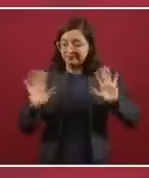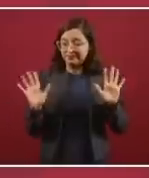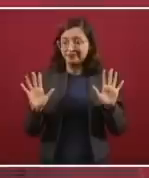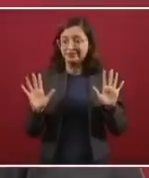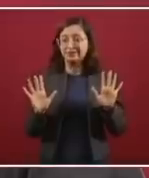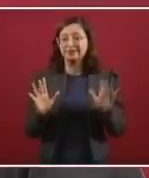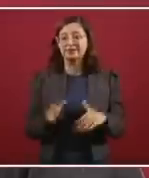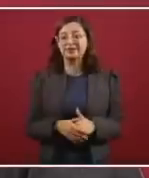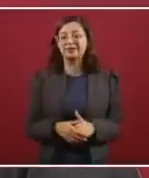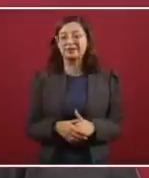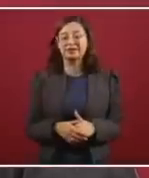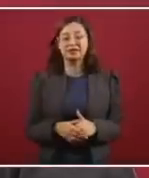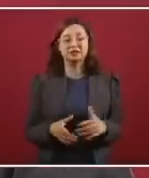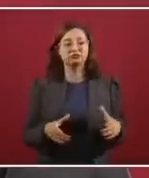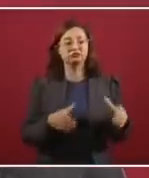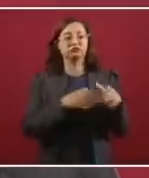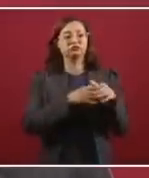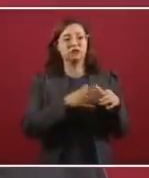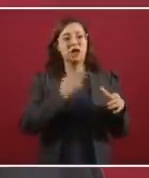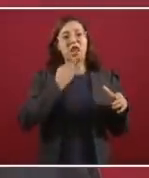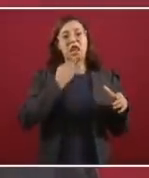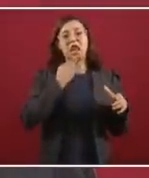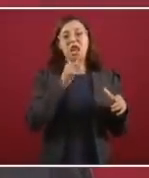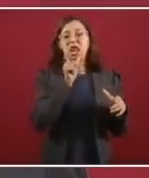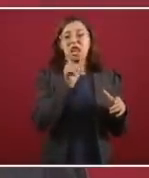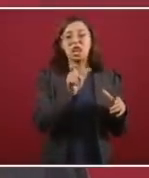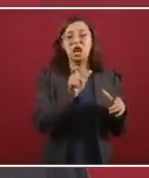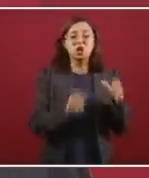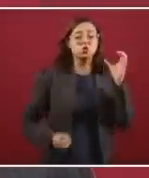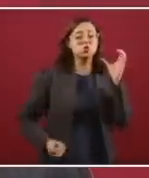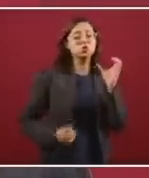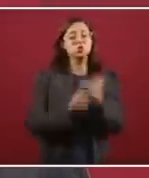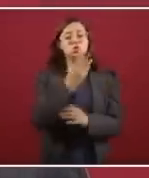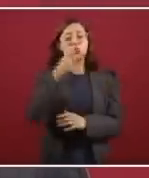el lenguaje tecnocrático. Es que es un nuevo paradigma.